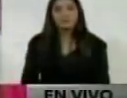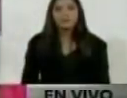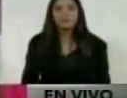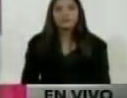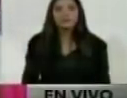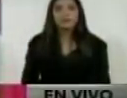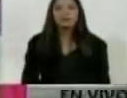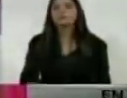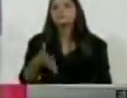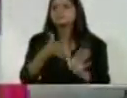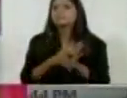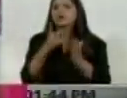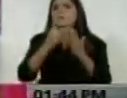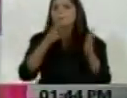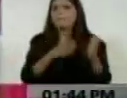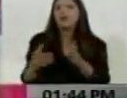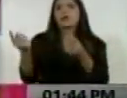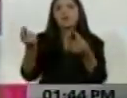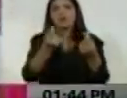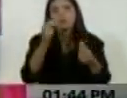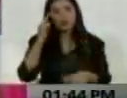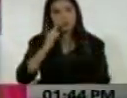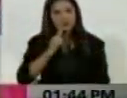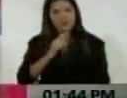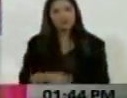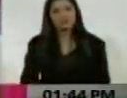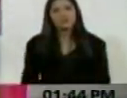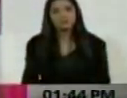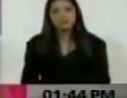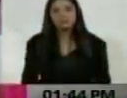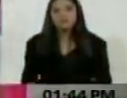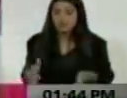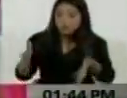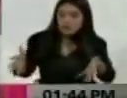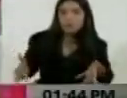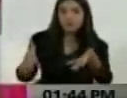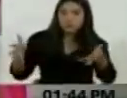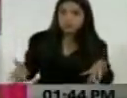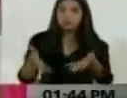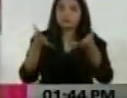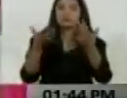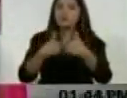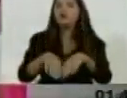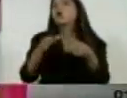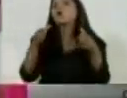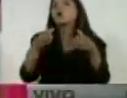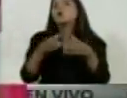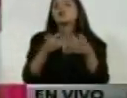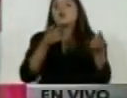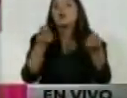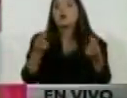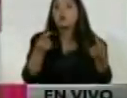a través de la agenda económica bolivariana, del reimpulso que le hemos dado al Consejo Nacional de la